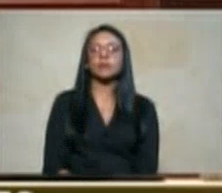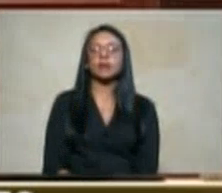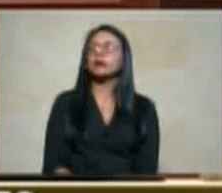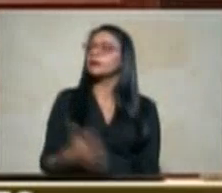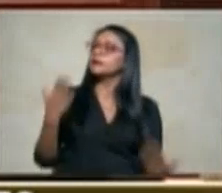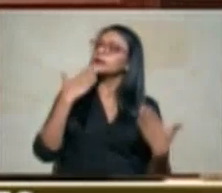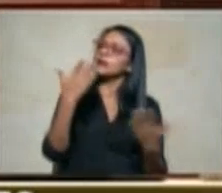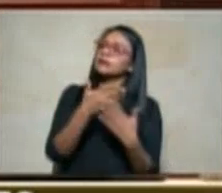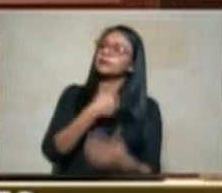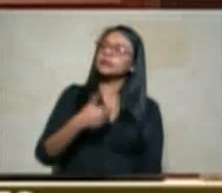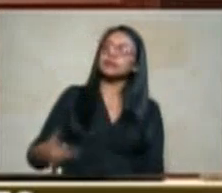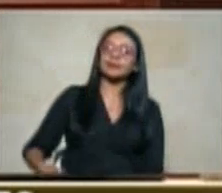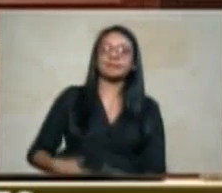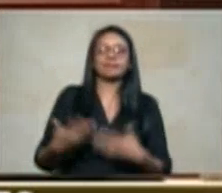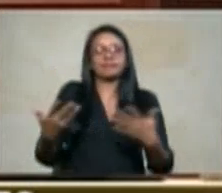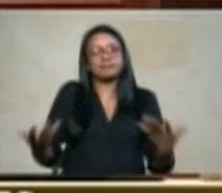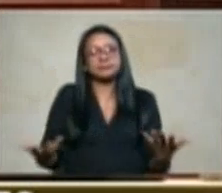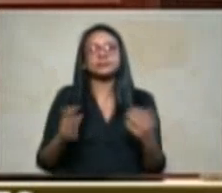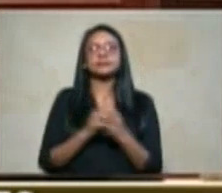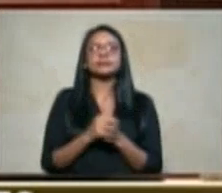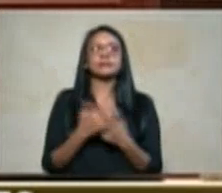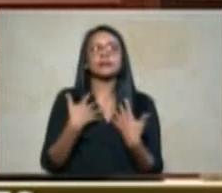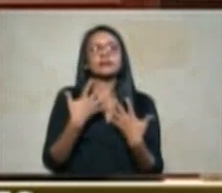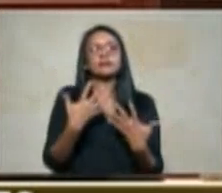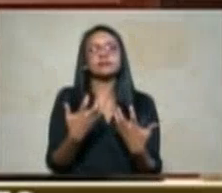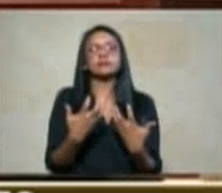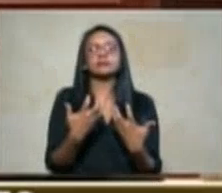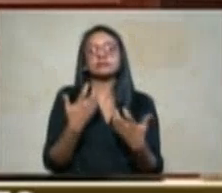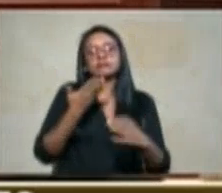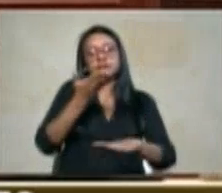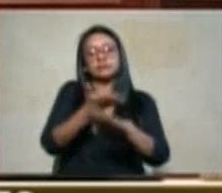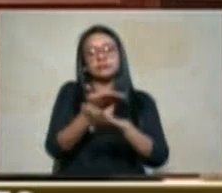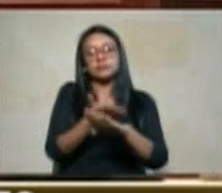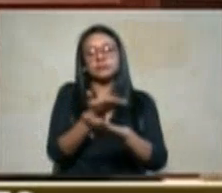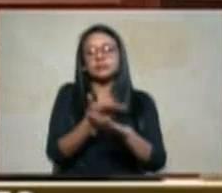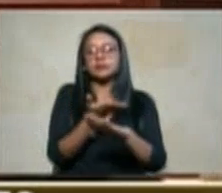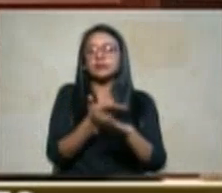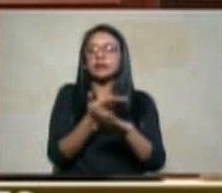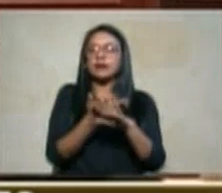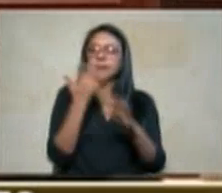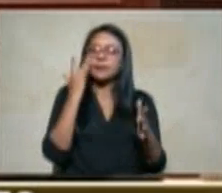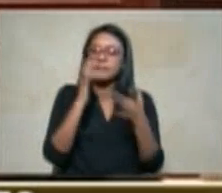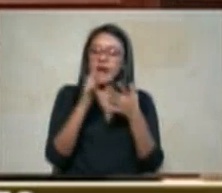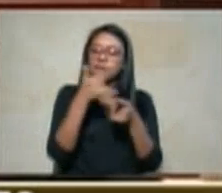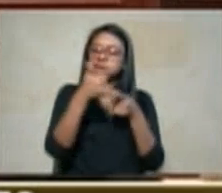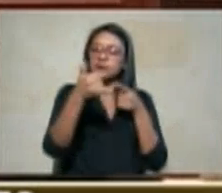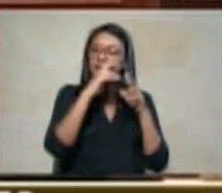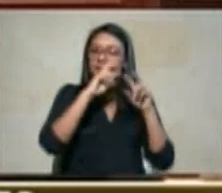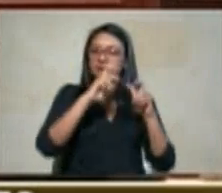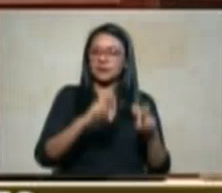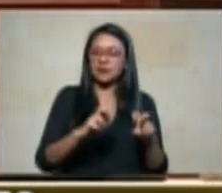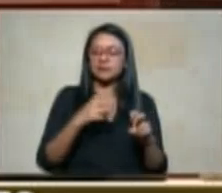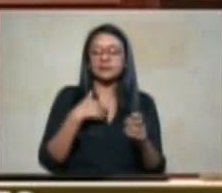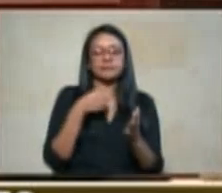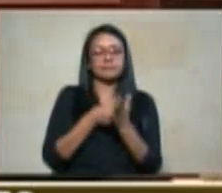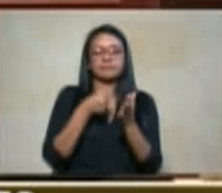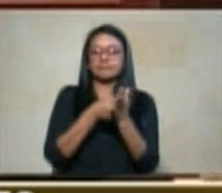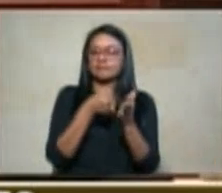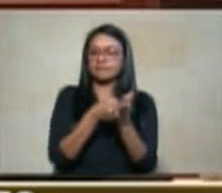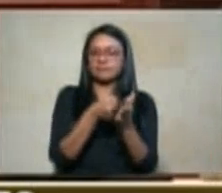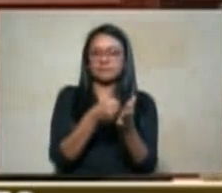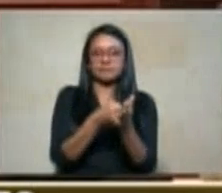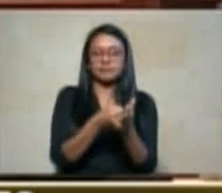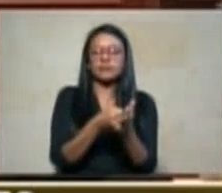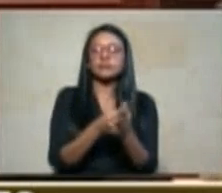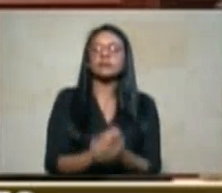proponer una línea de investigación. Yo insisto en que me molesta profundamente la estigmatización a